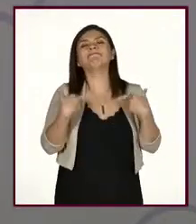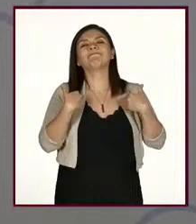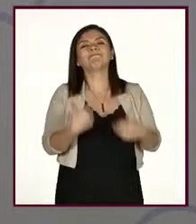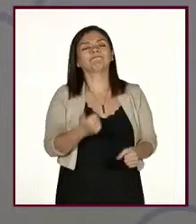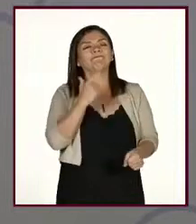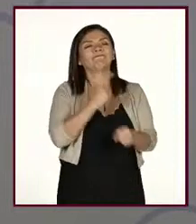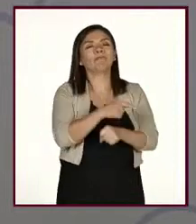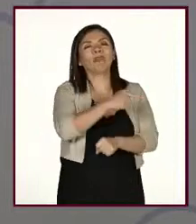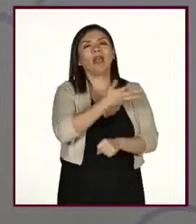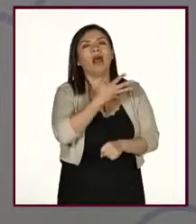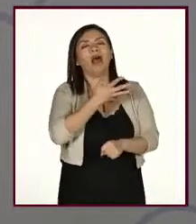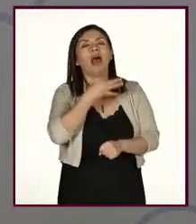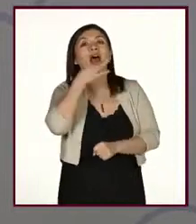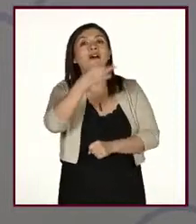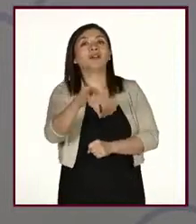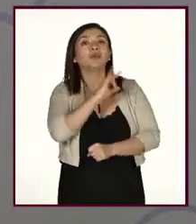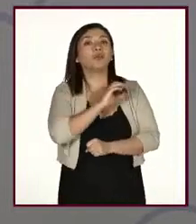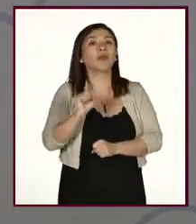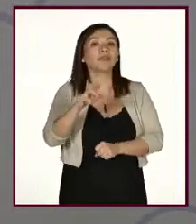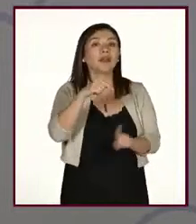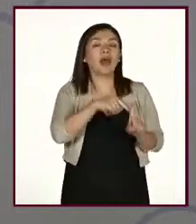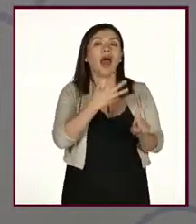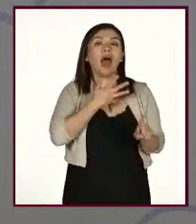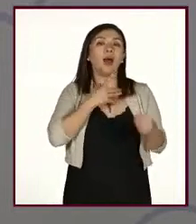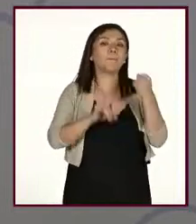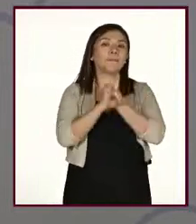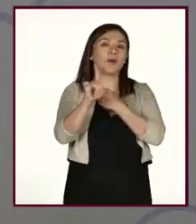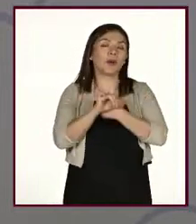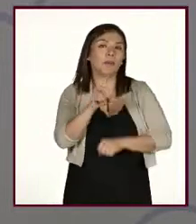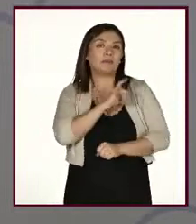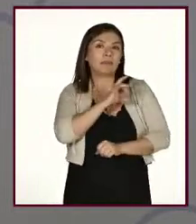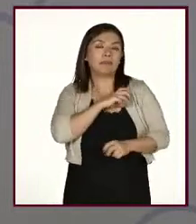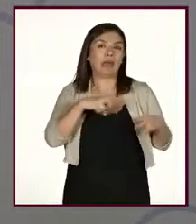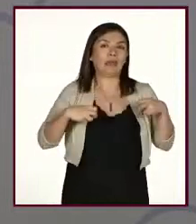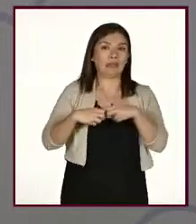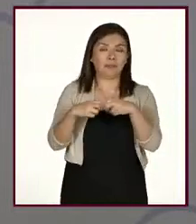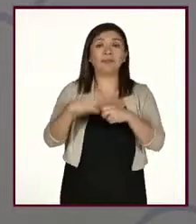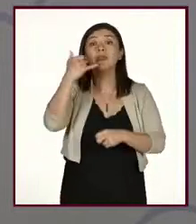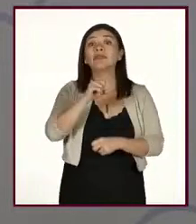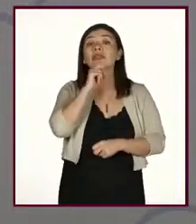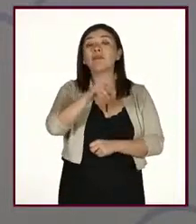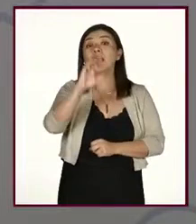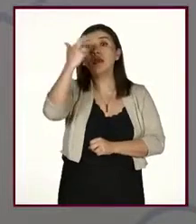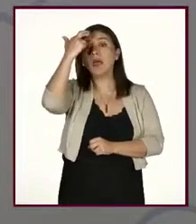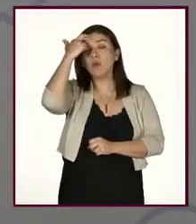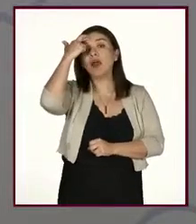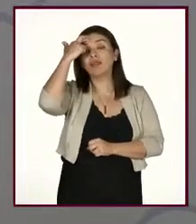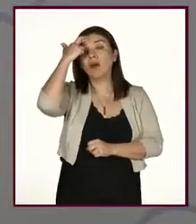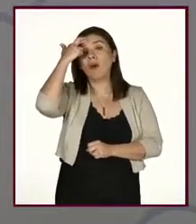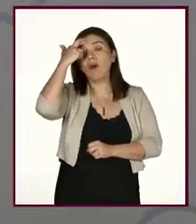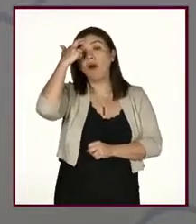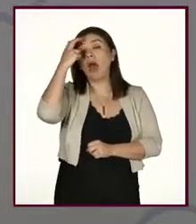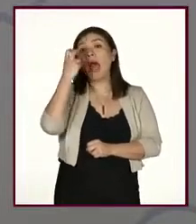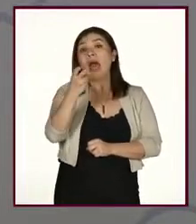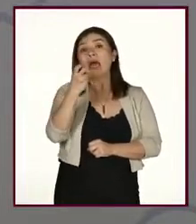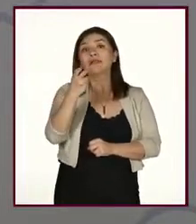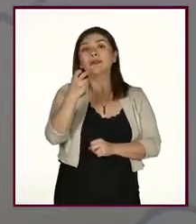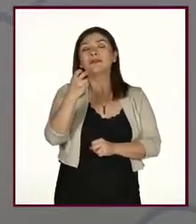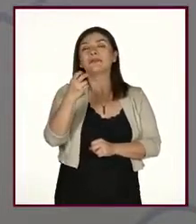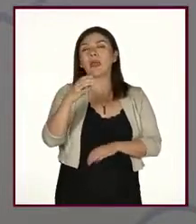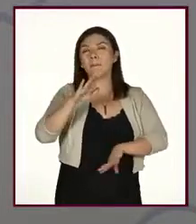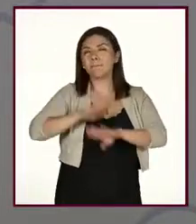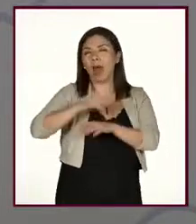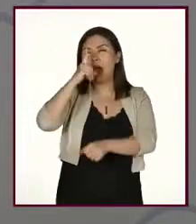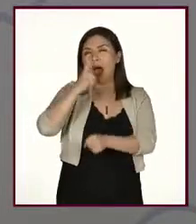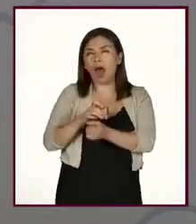ahí prender la alerta que pudiera ser una situación de algún trastorno de ansiedad. Y recordar también, como vimos, pues bueno, dentro de la